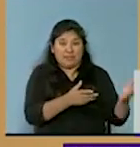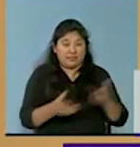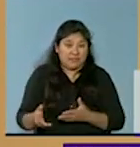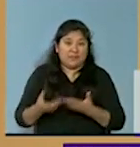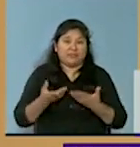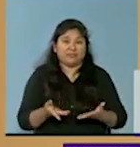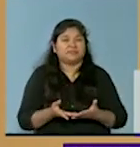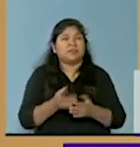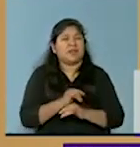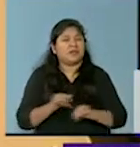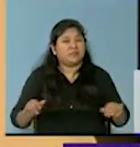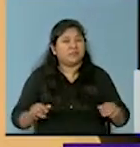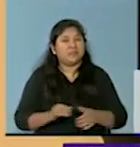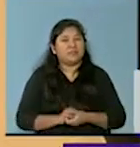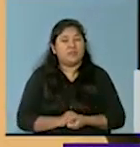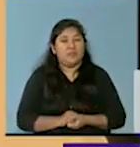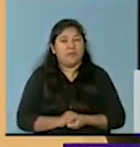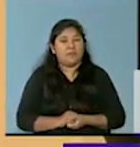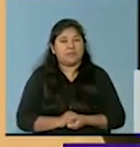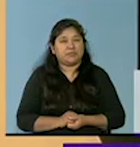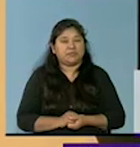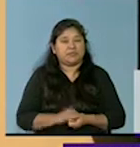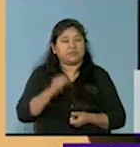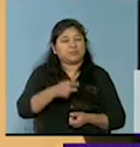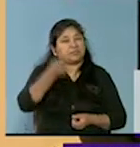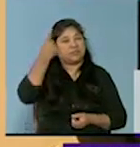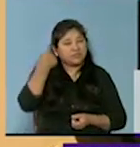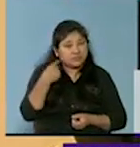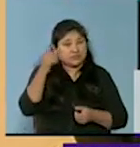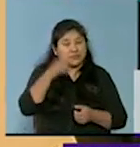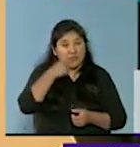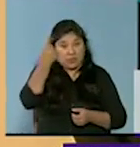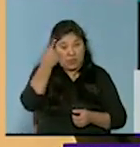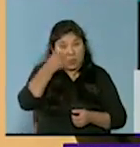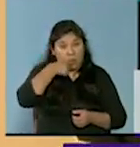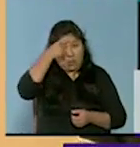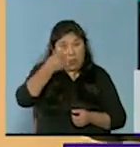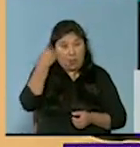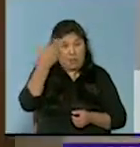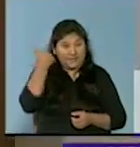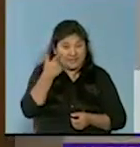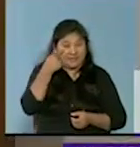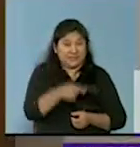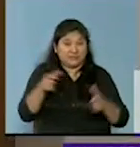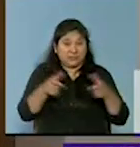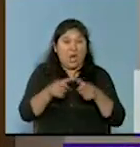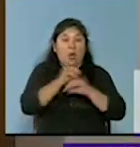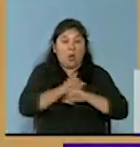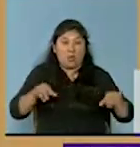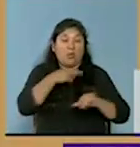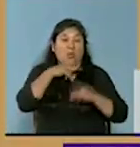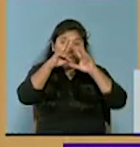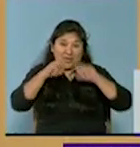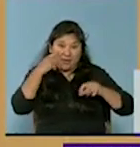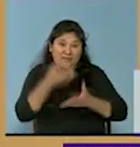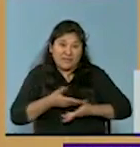esta noche hace un mes cuando salía a la emisión yo juego investiga el recorrido que ustedes hacían qué recordás en